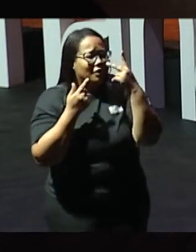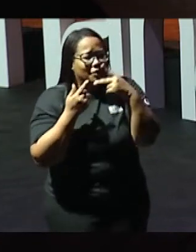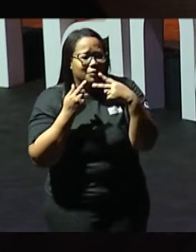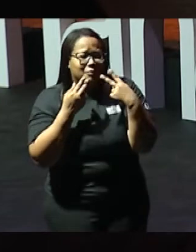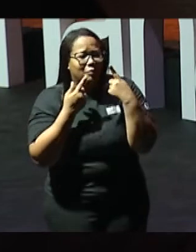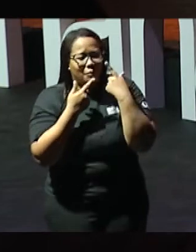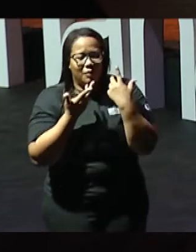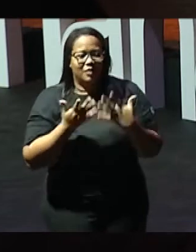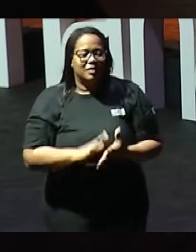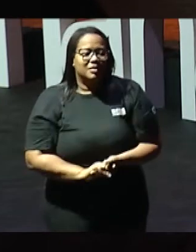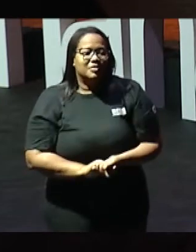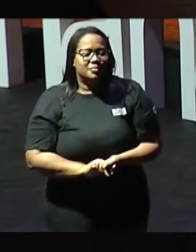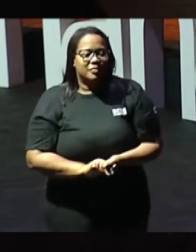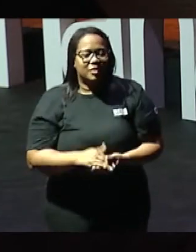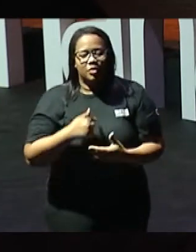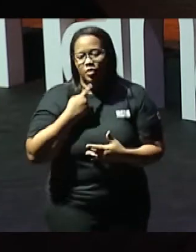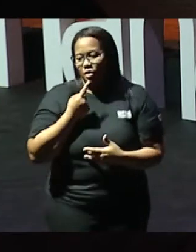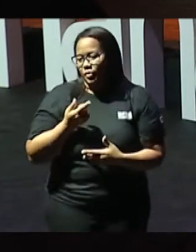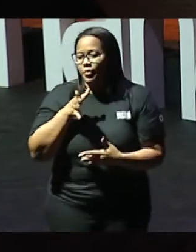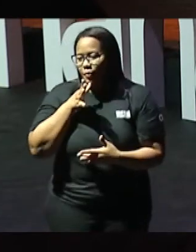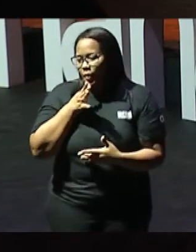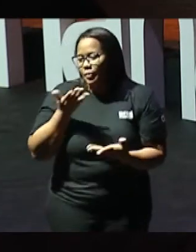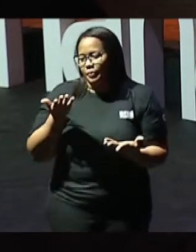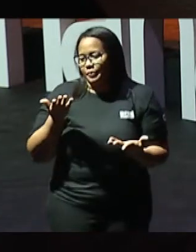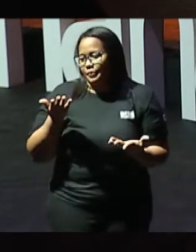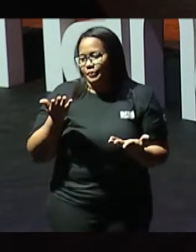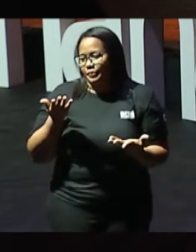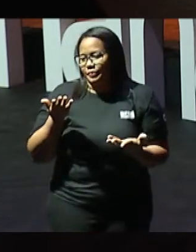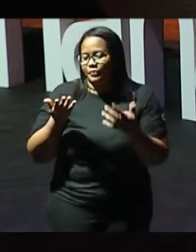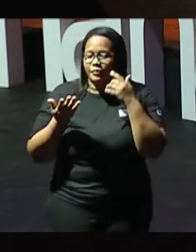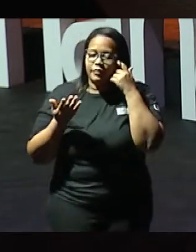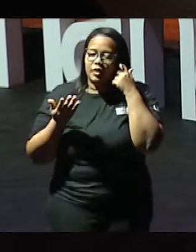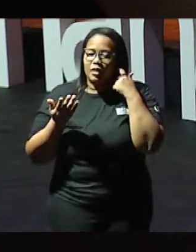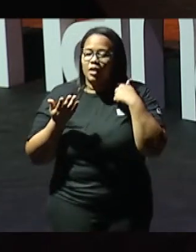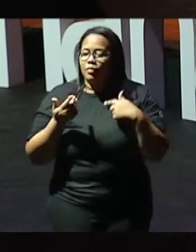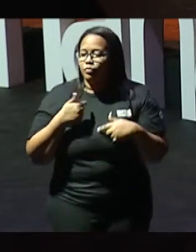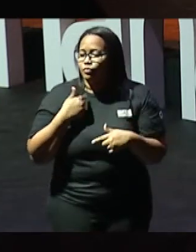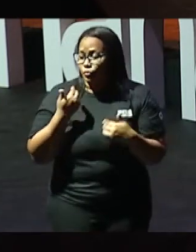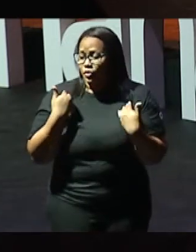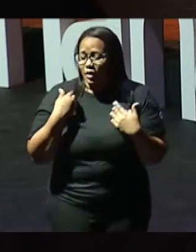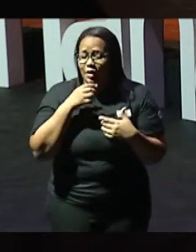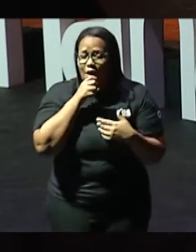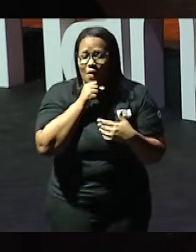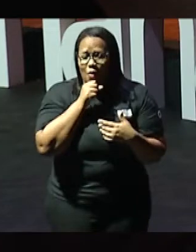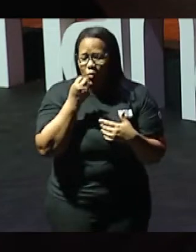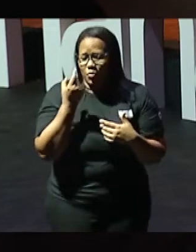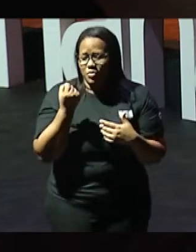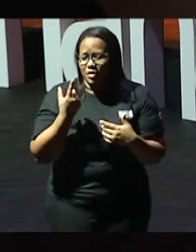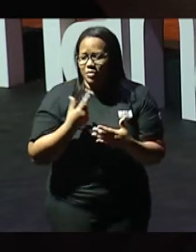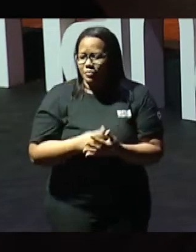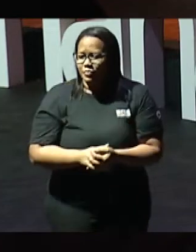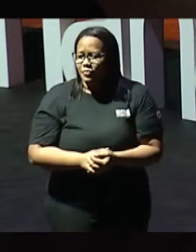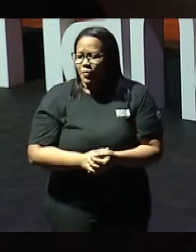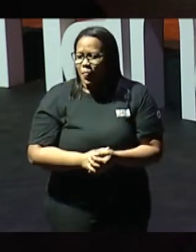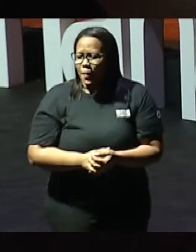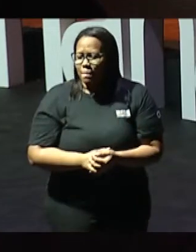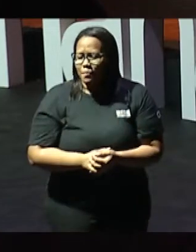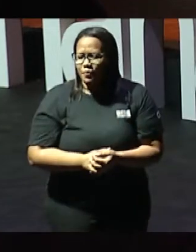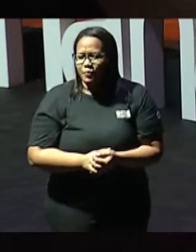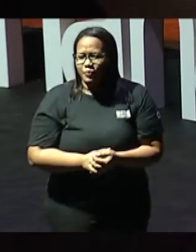pero yo tenía 11 años pudo haber sido peor versión mi hermanito carlo que no lo hubiese aguantado